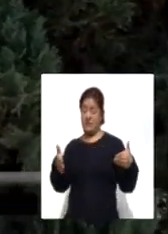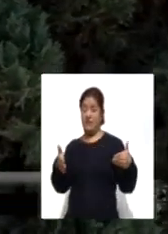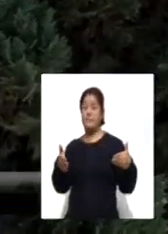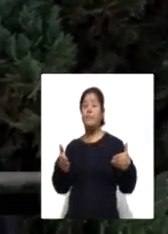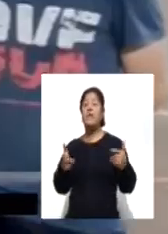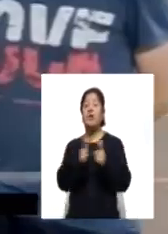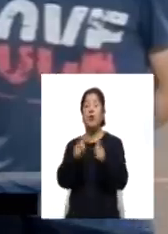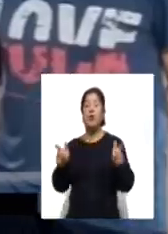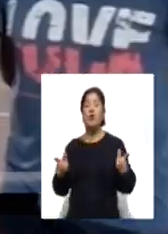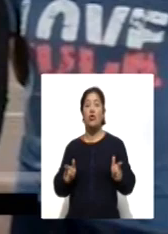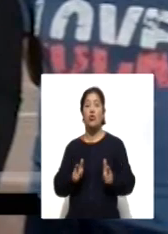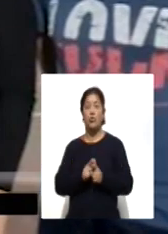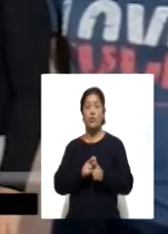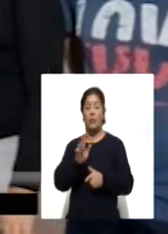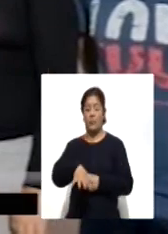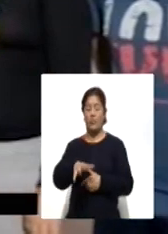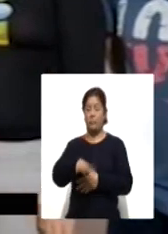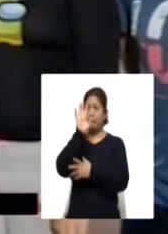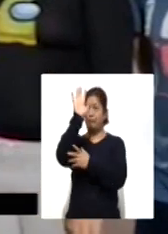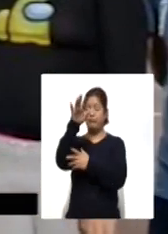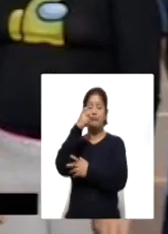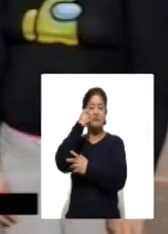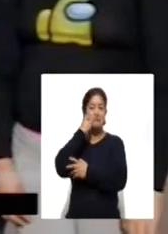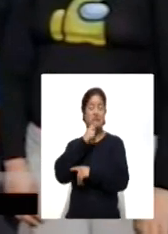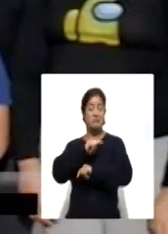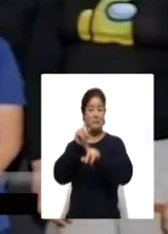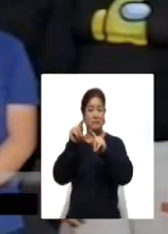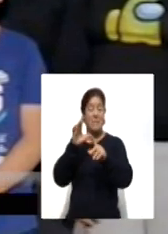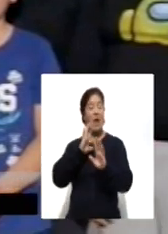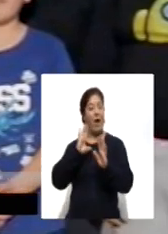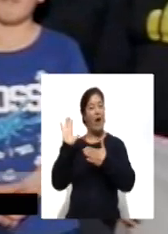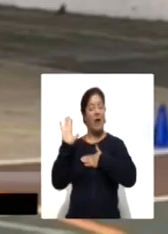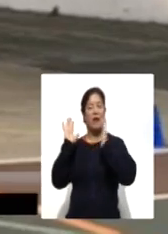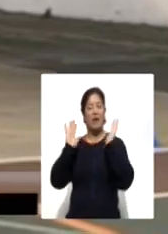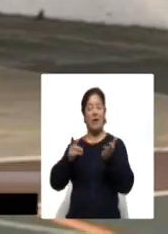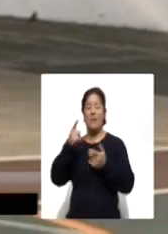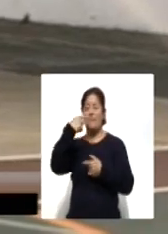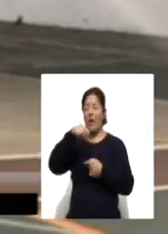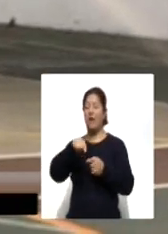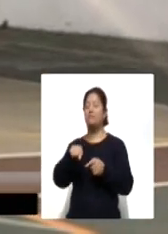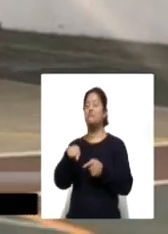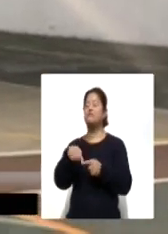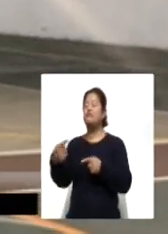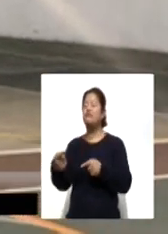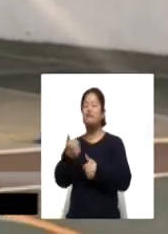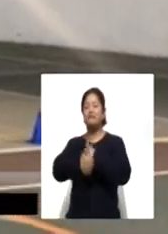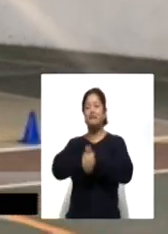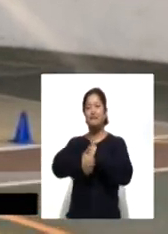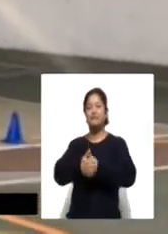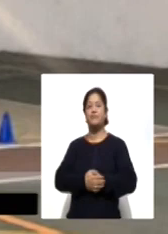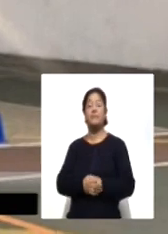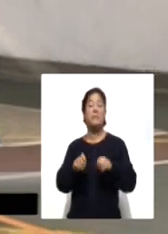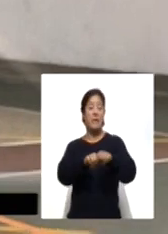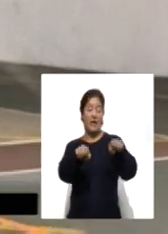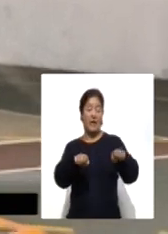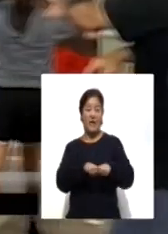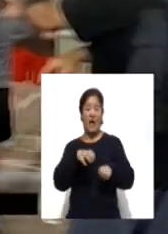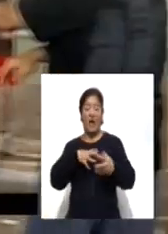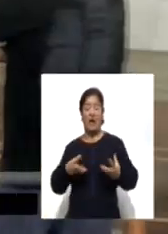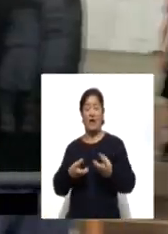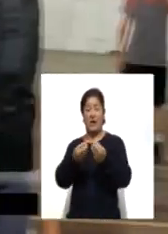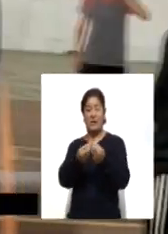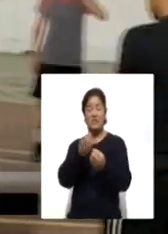Guerreros Tlaxcala ya tiene compromisos en la duela con equipos regionales. Por ello, los equipos que integran al conjunto